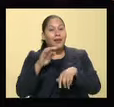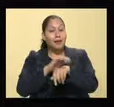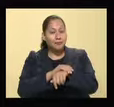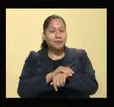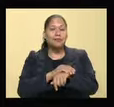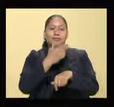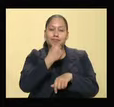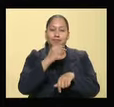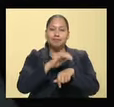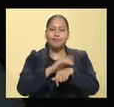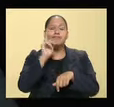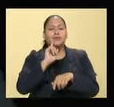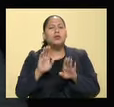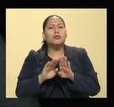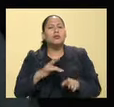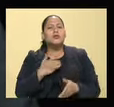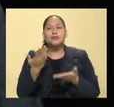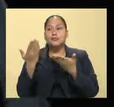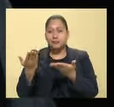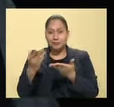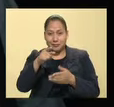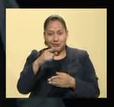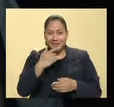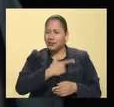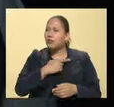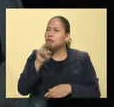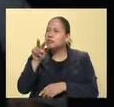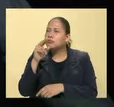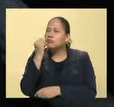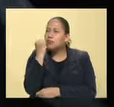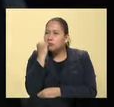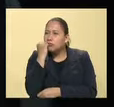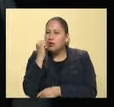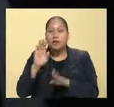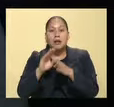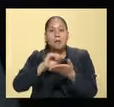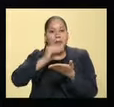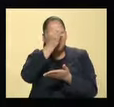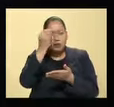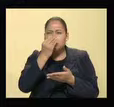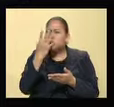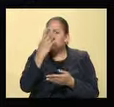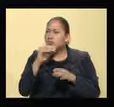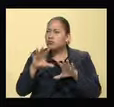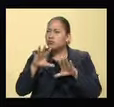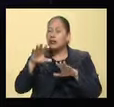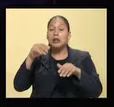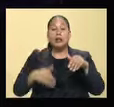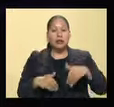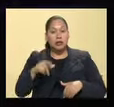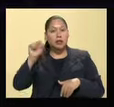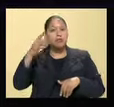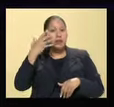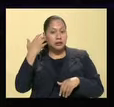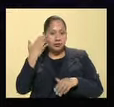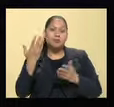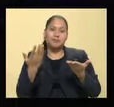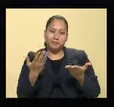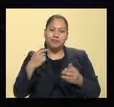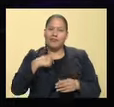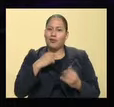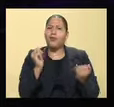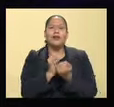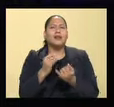y amigas, ¿qué les pareció? ¿No disfrutaron verdaderamente los maquillajes de teatro de Cats? Bueno, yo